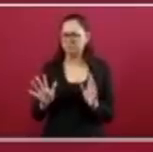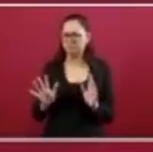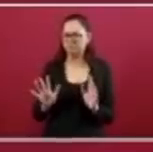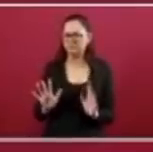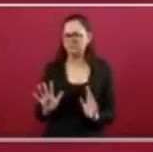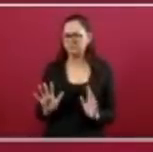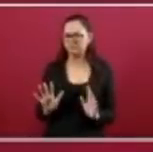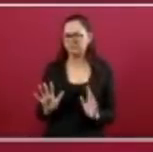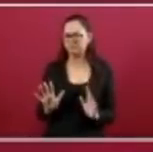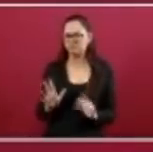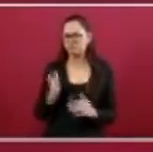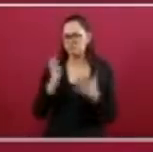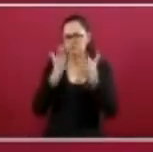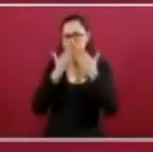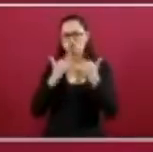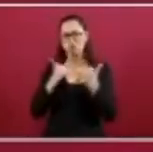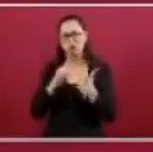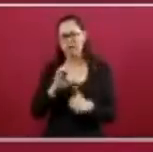estas sanciones